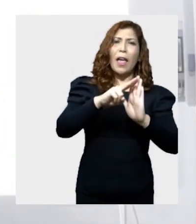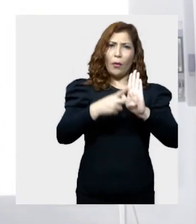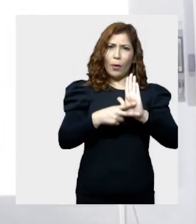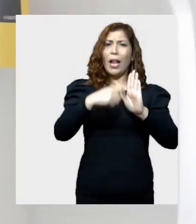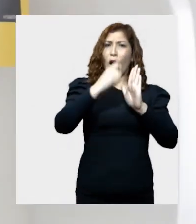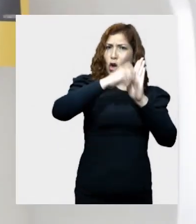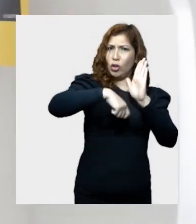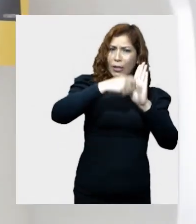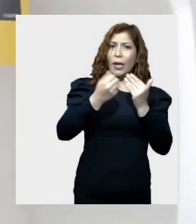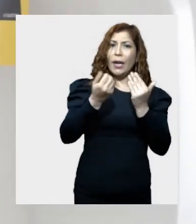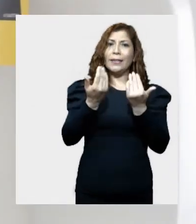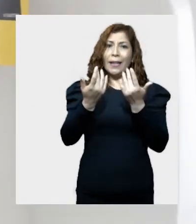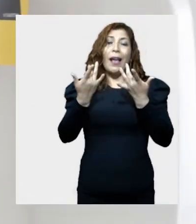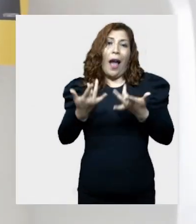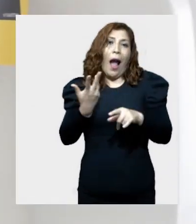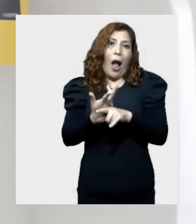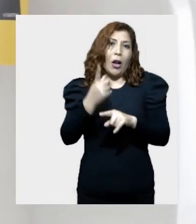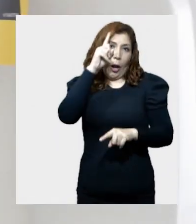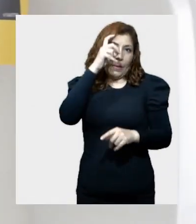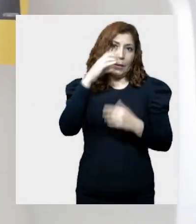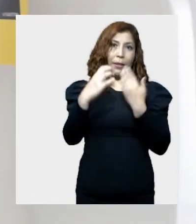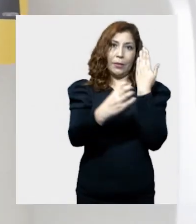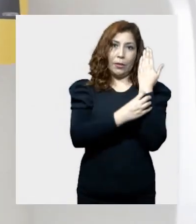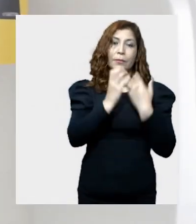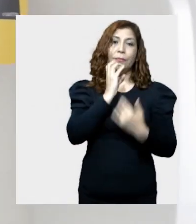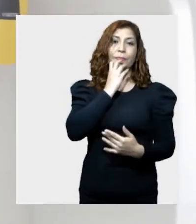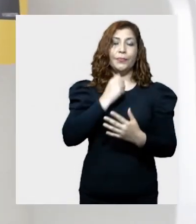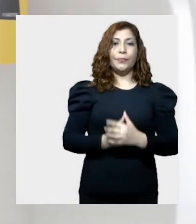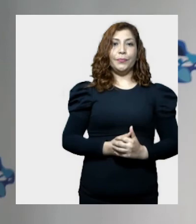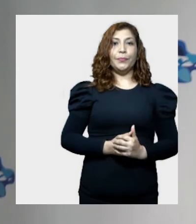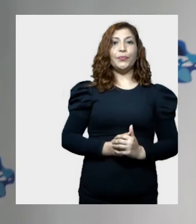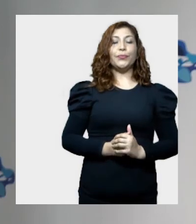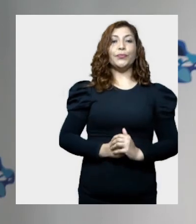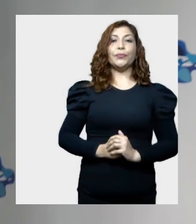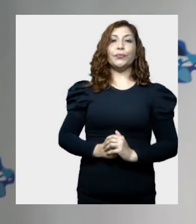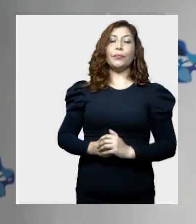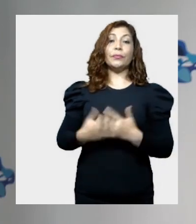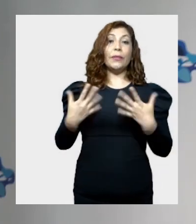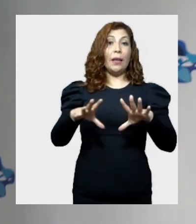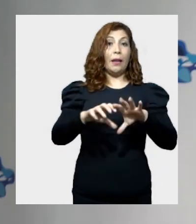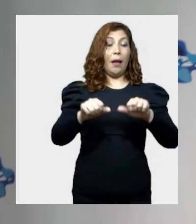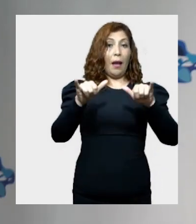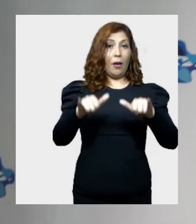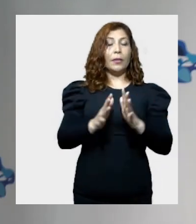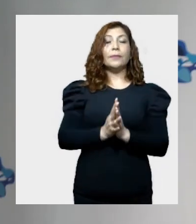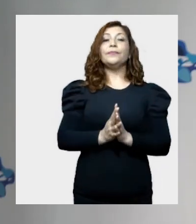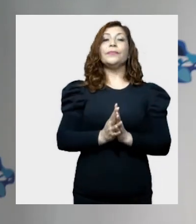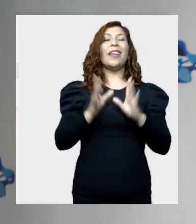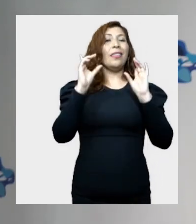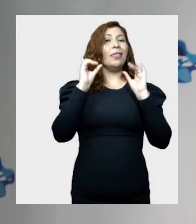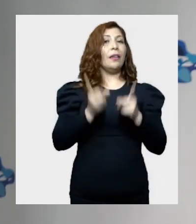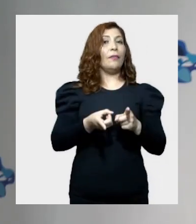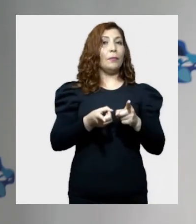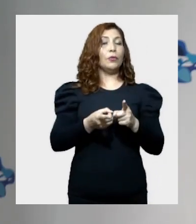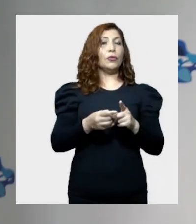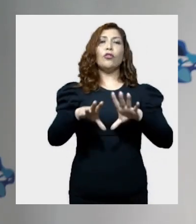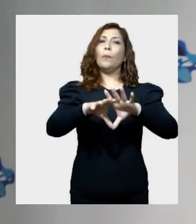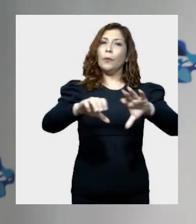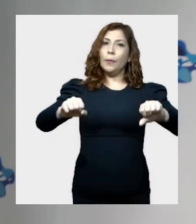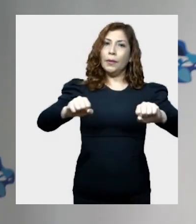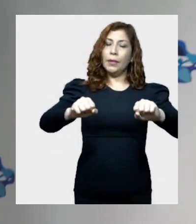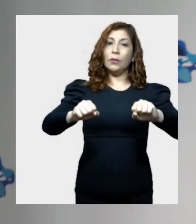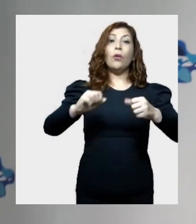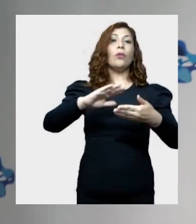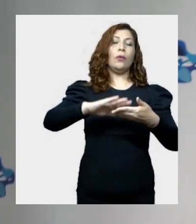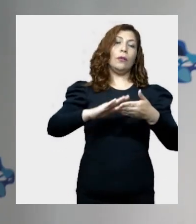contrato a las necesidades actuales del Hospital Regional de Antofagasta. Hemos llegado al momento en que debemos comprometernos